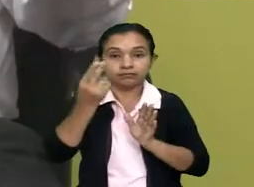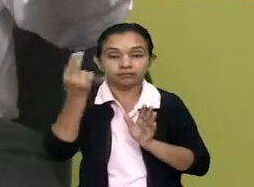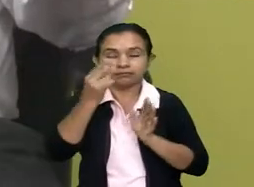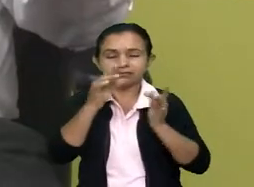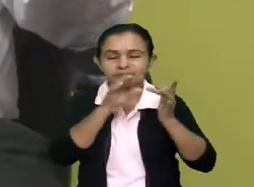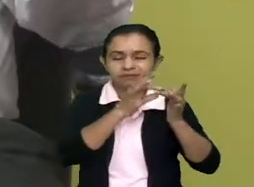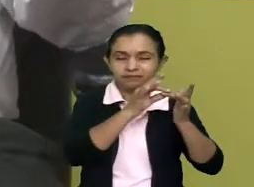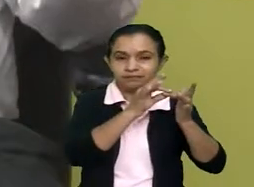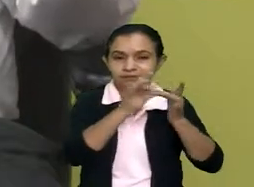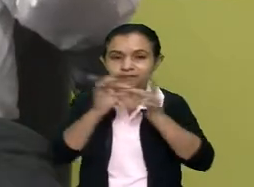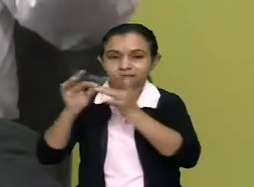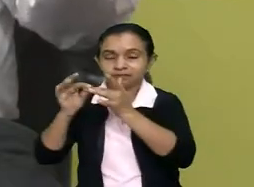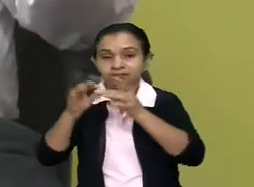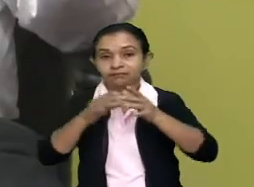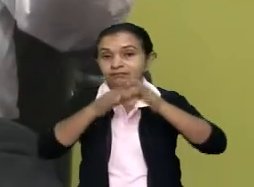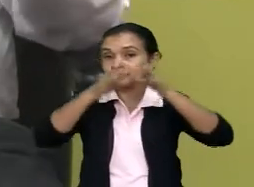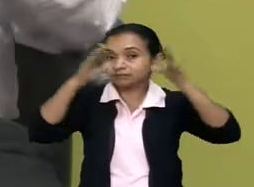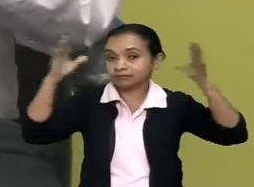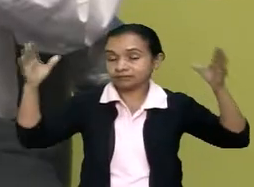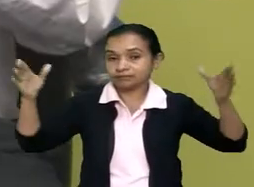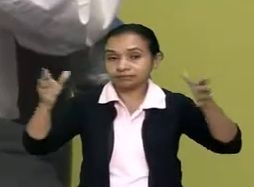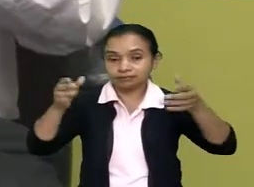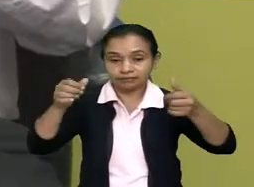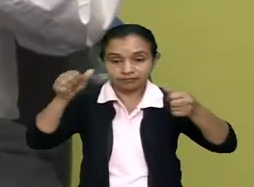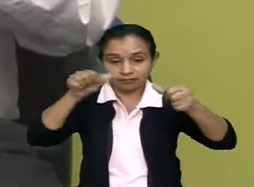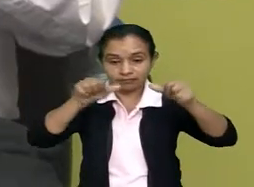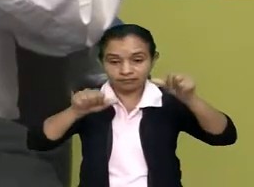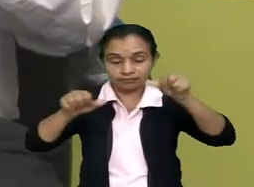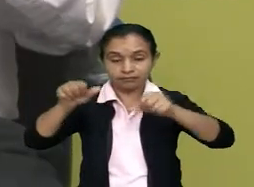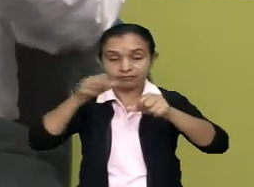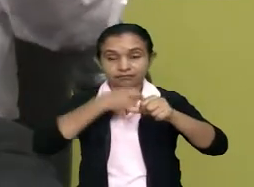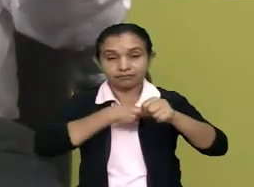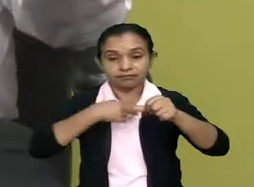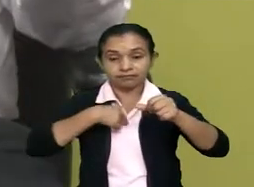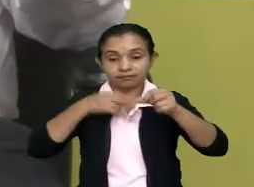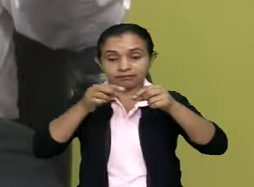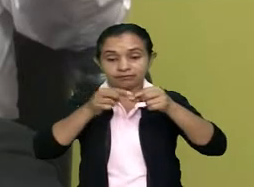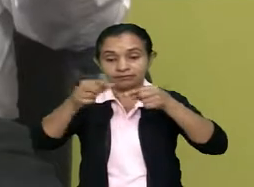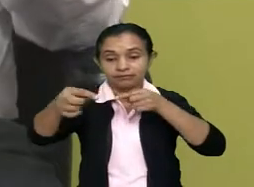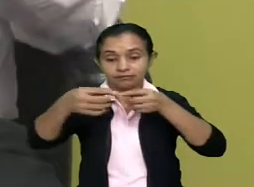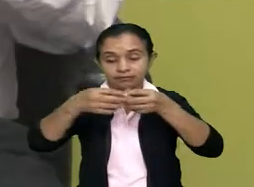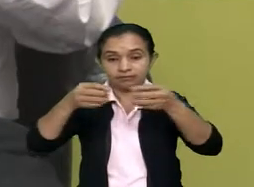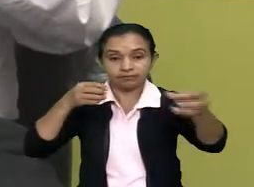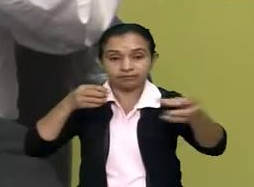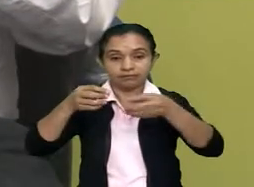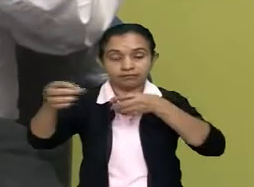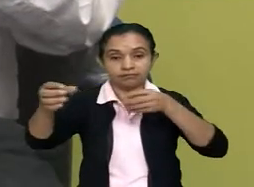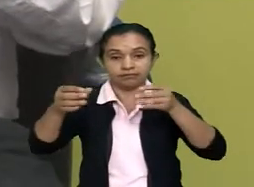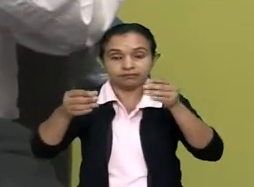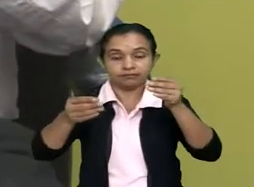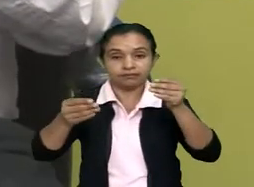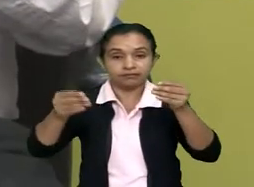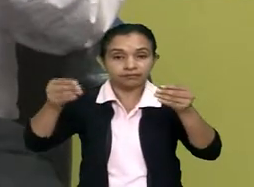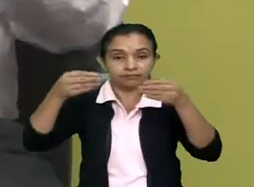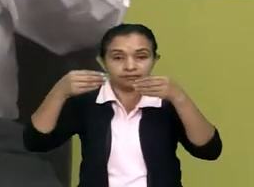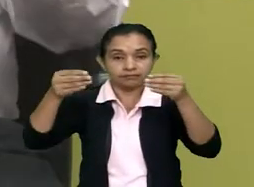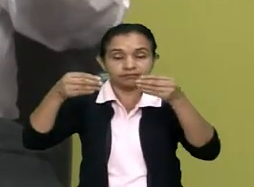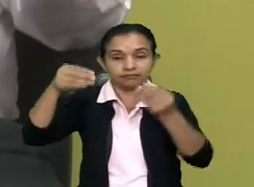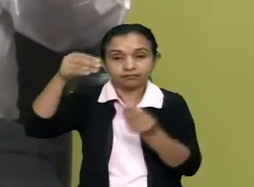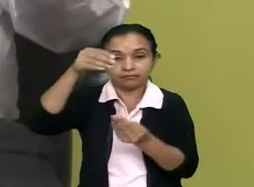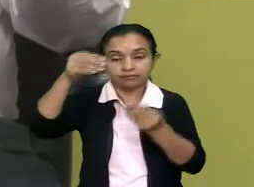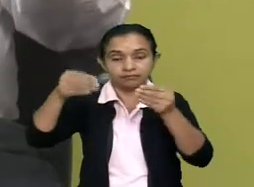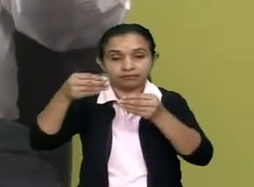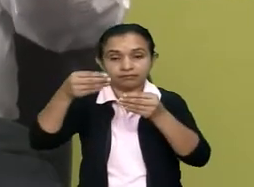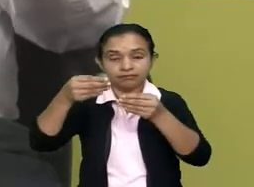especiales son equipos grandes equipo que donde pueden incluir se colocan la bolsa de sangre y la separan